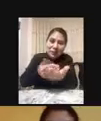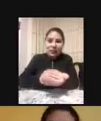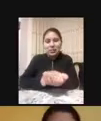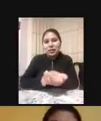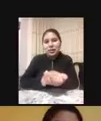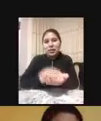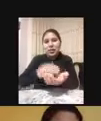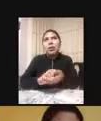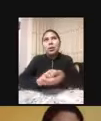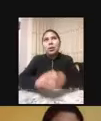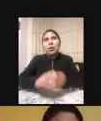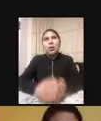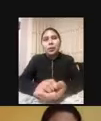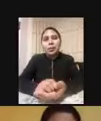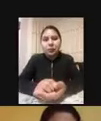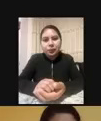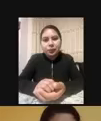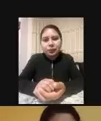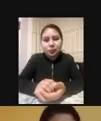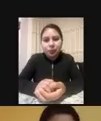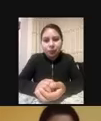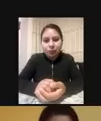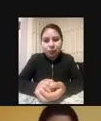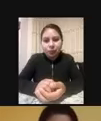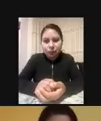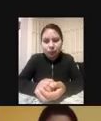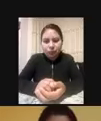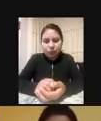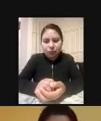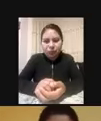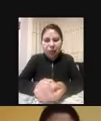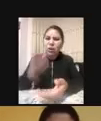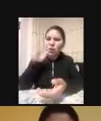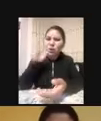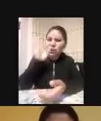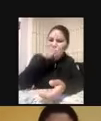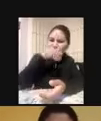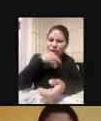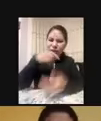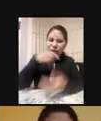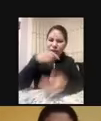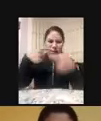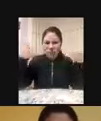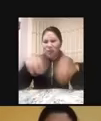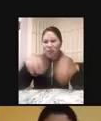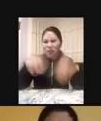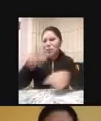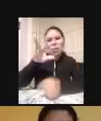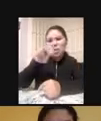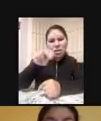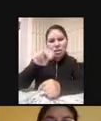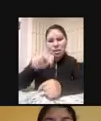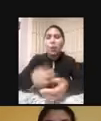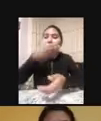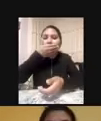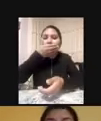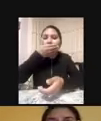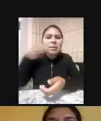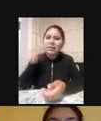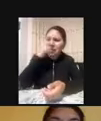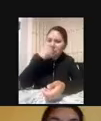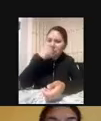alcance, pero en lo posible evitar aquellos aromas que son irritantes y muy nocivos para el olfato, que llegan a lastimar también,